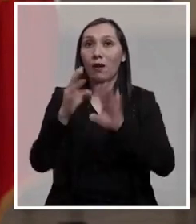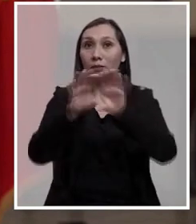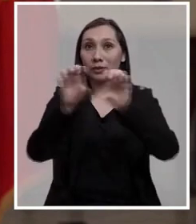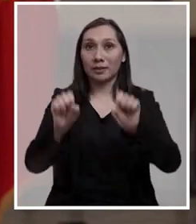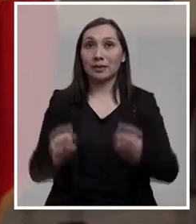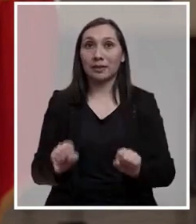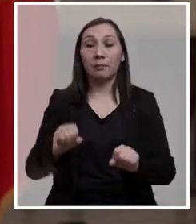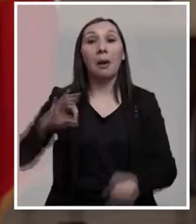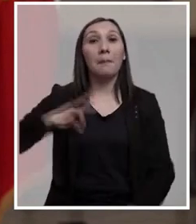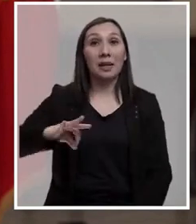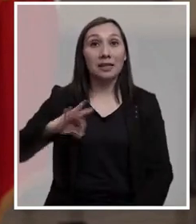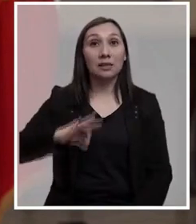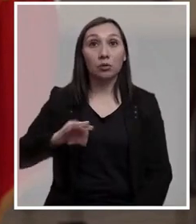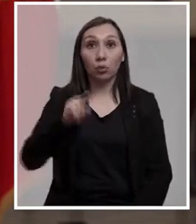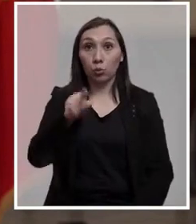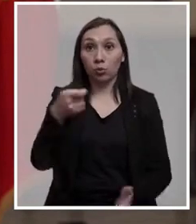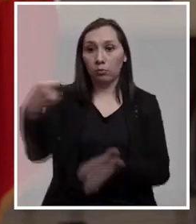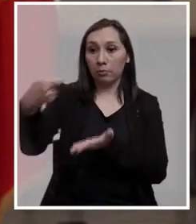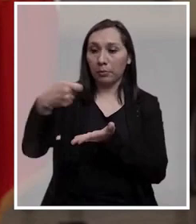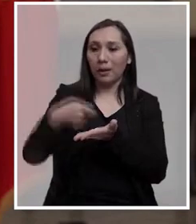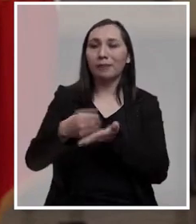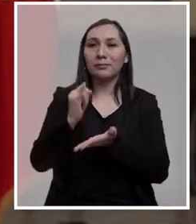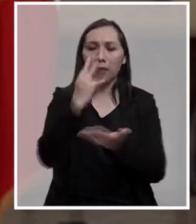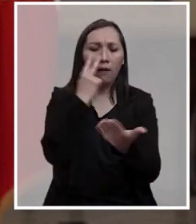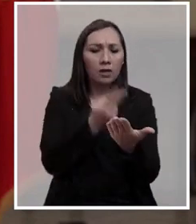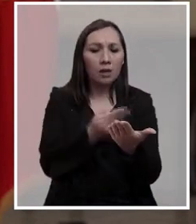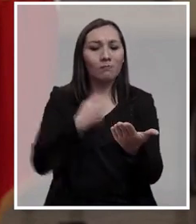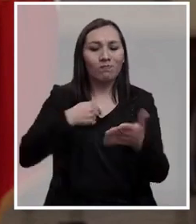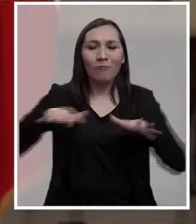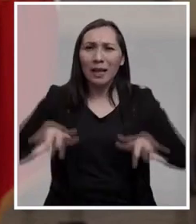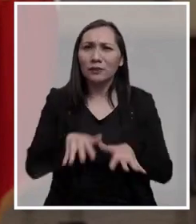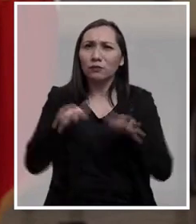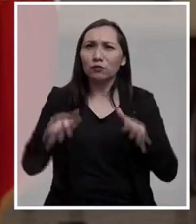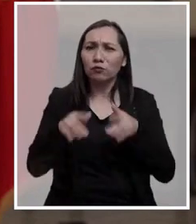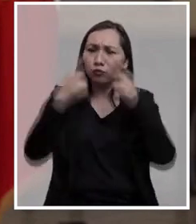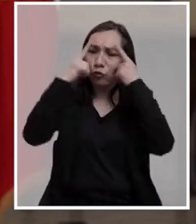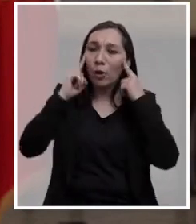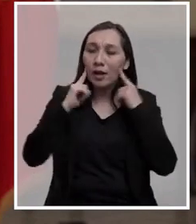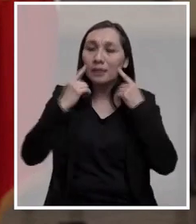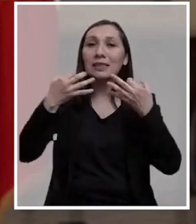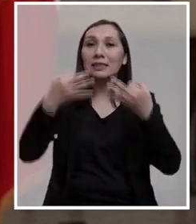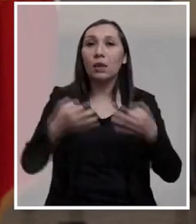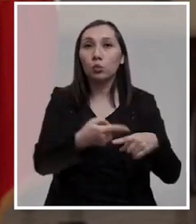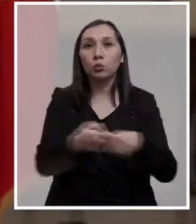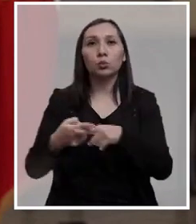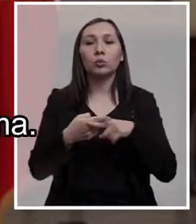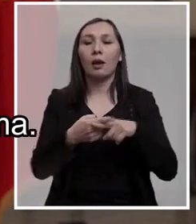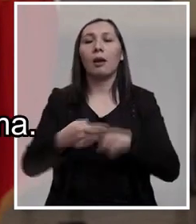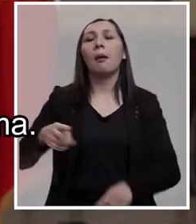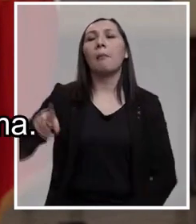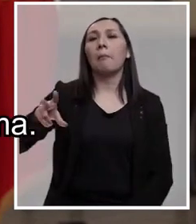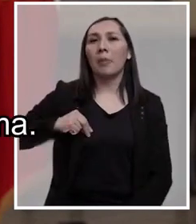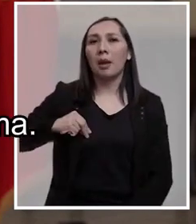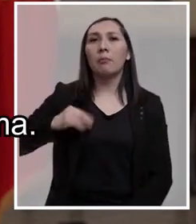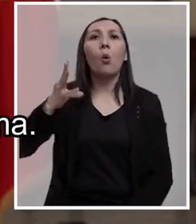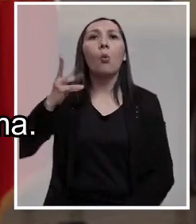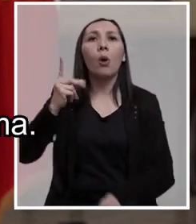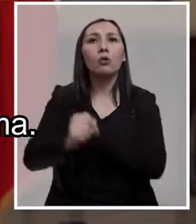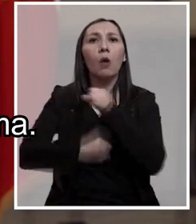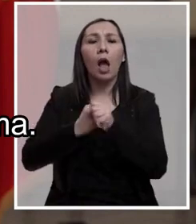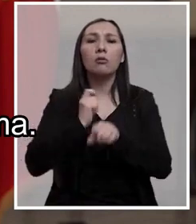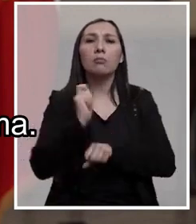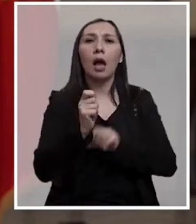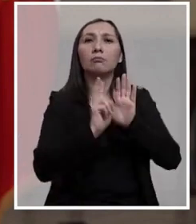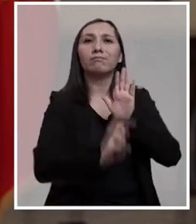sistema la pensión Que recibas si reflejará tu esfuerzo porque el seguro social premiará la cantidad de años